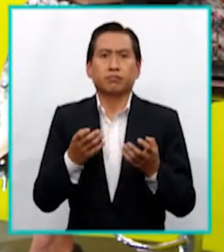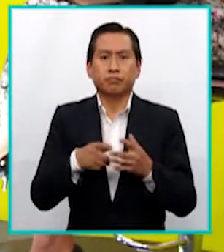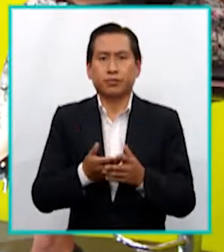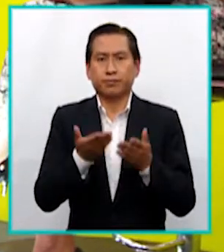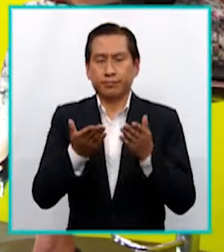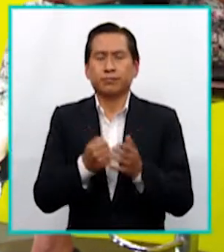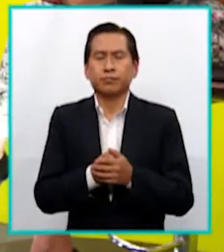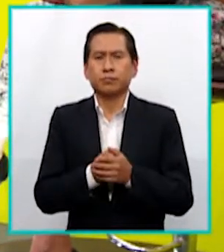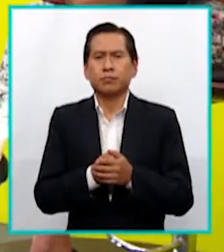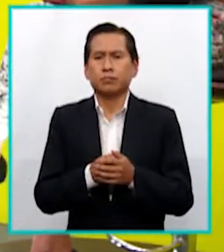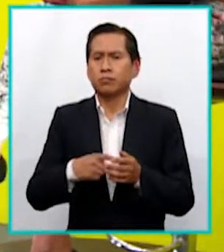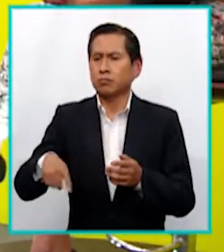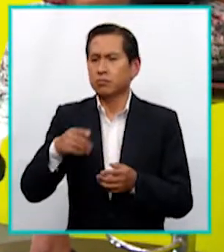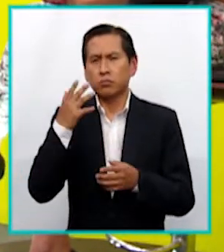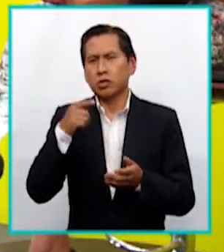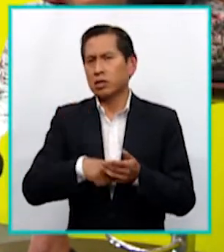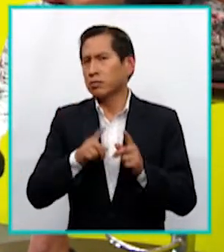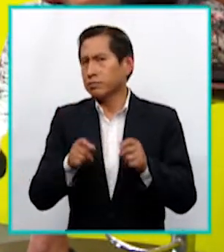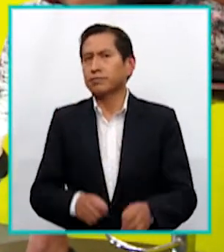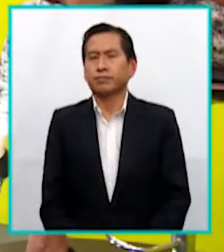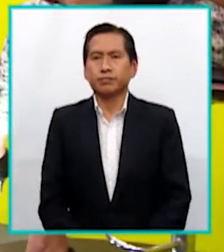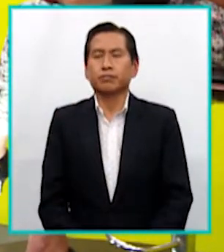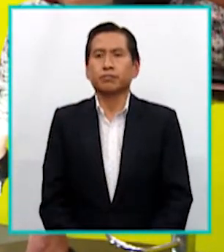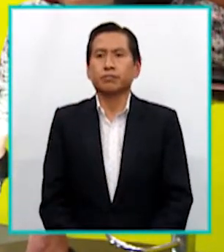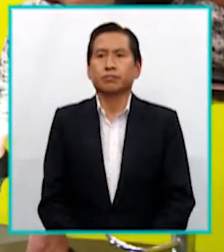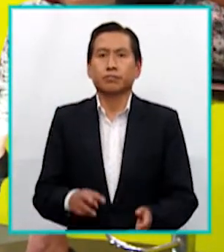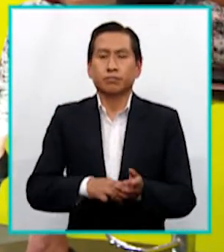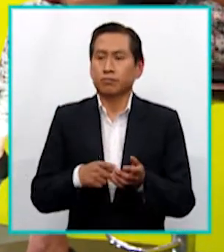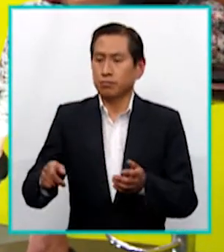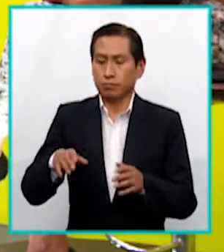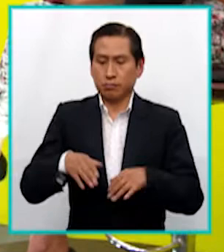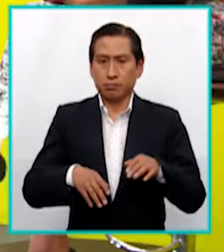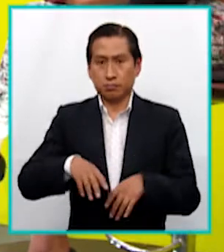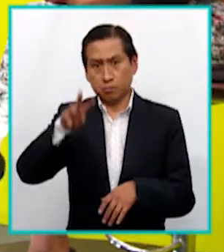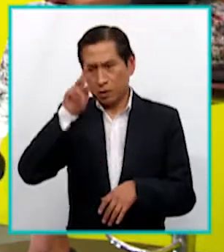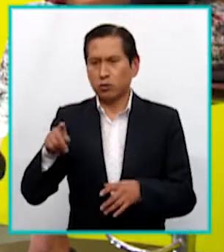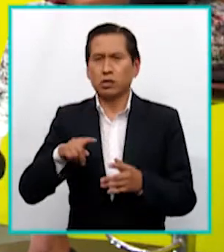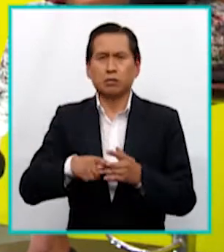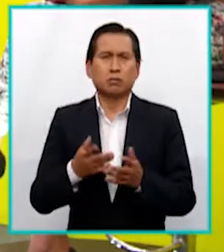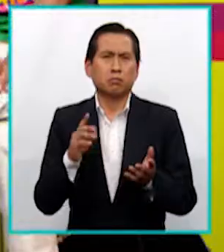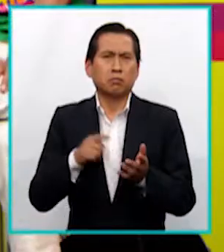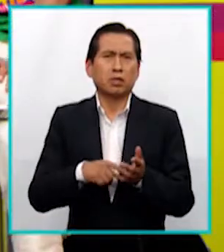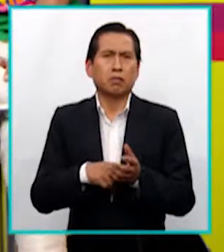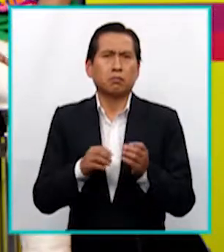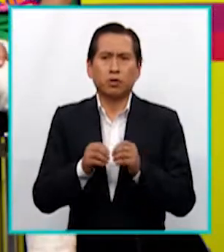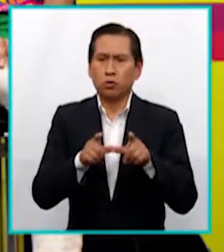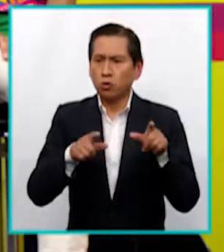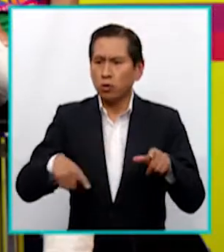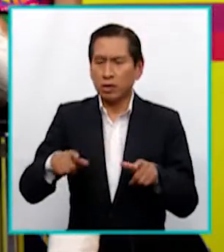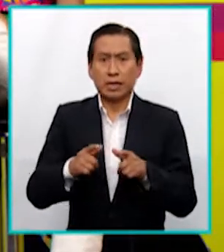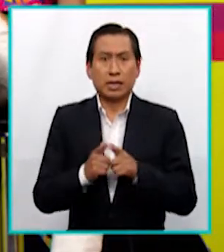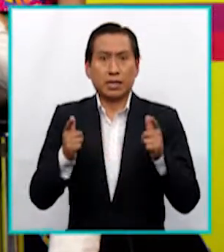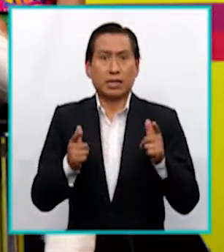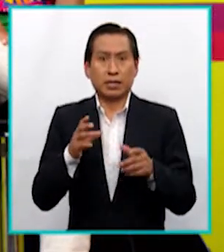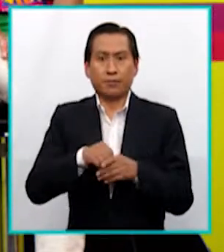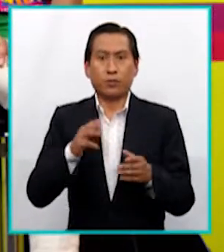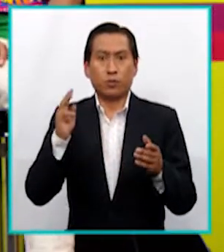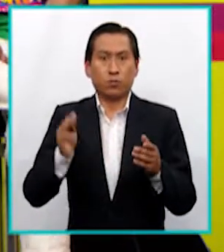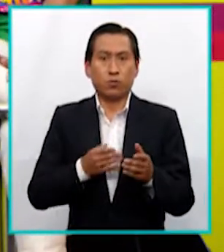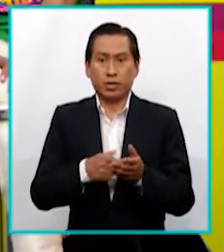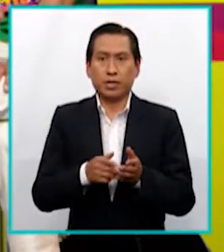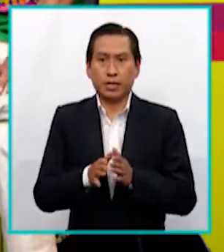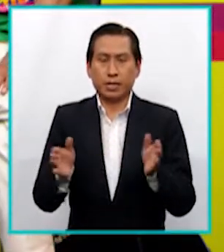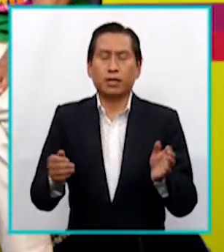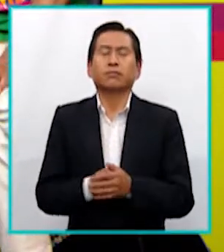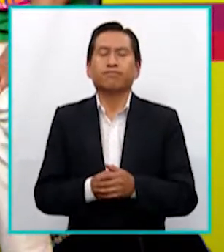contigo, Chris. ¿Por qué el cajón? Bueno, el cajón peruano se ha empezado como que a ganar un espacio muy grande dentro de la música en general,